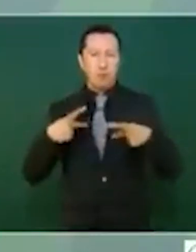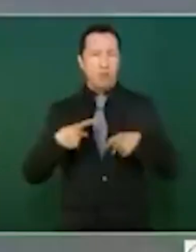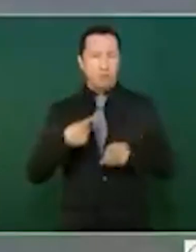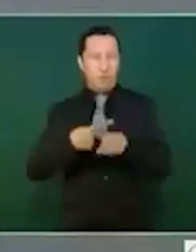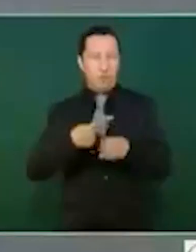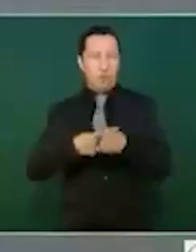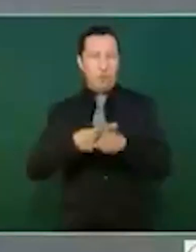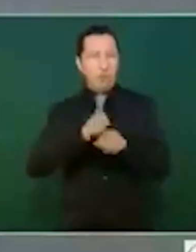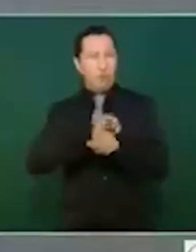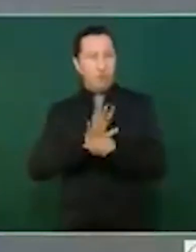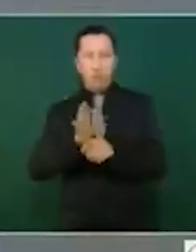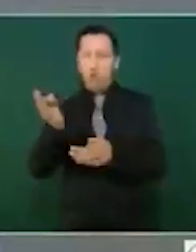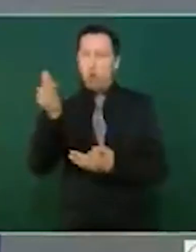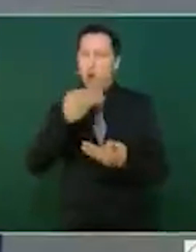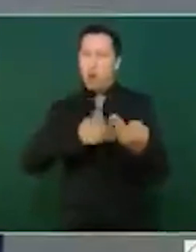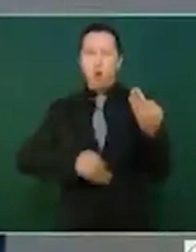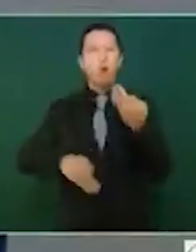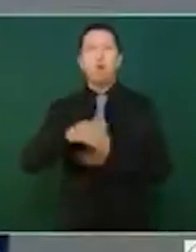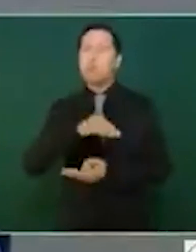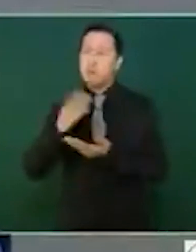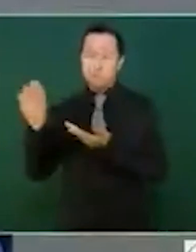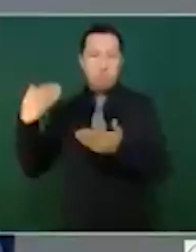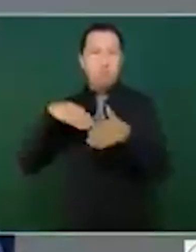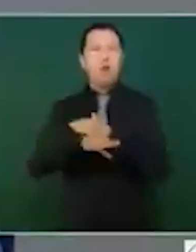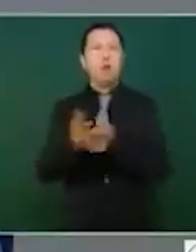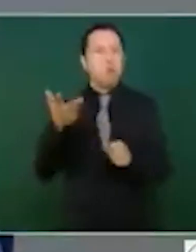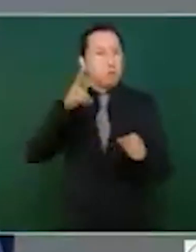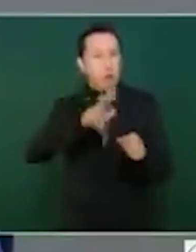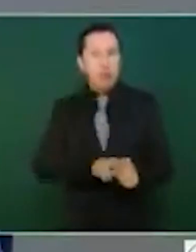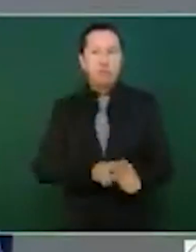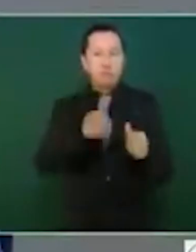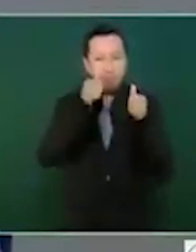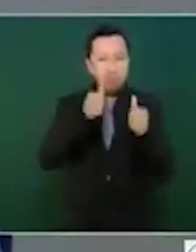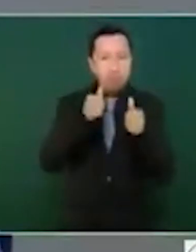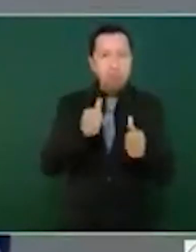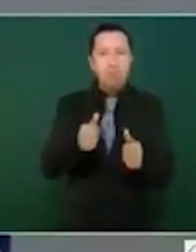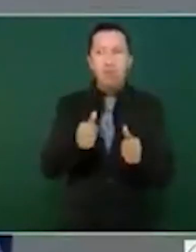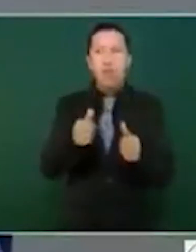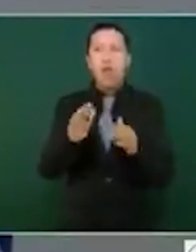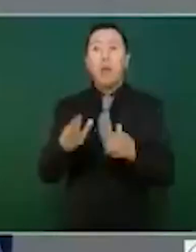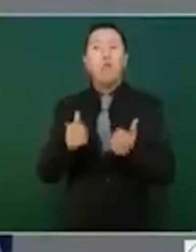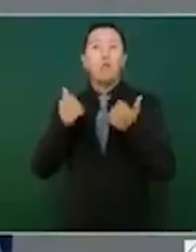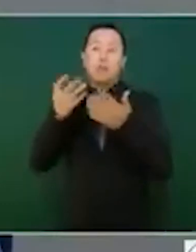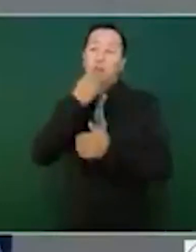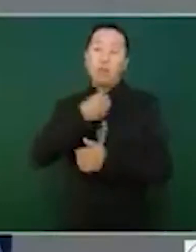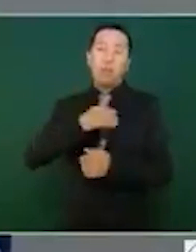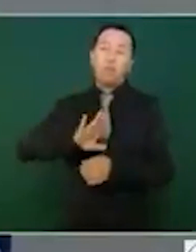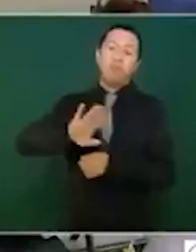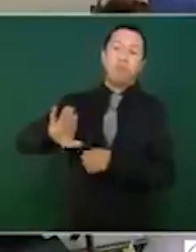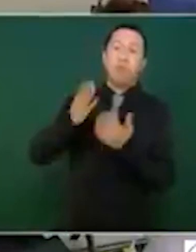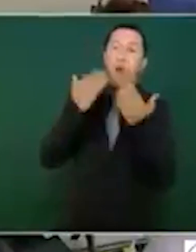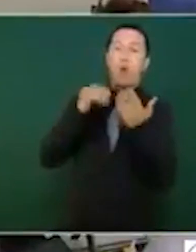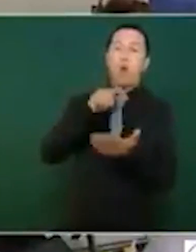los hospitales como sucedió en otros países. En tanto, una reportera cuestionó que sí se registraron muertes a las afueras de las